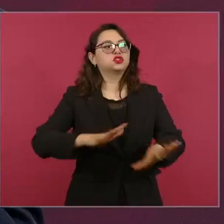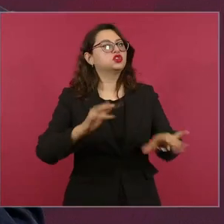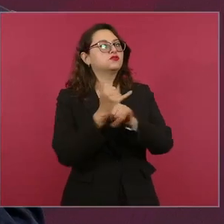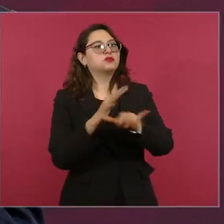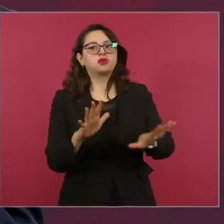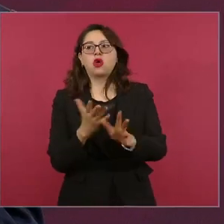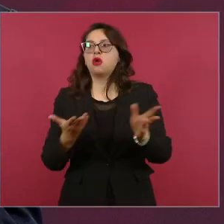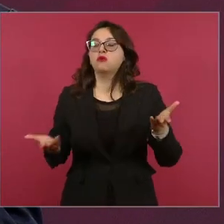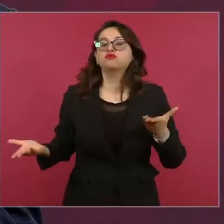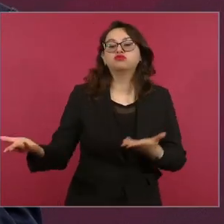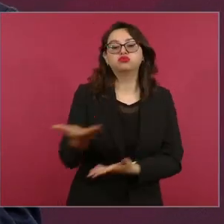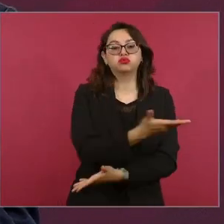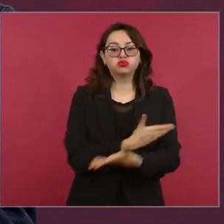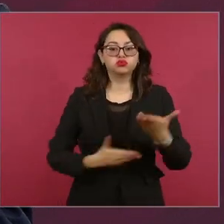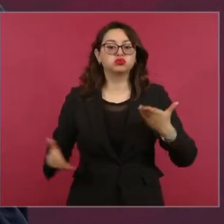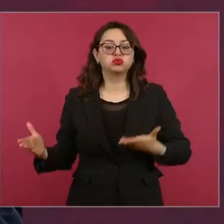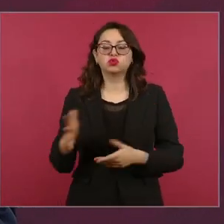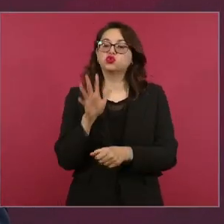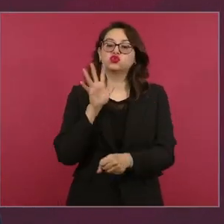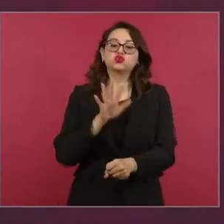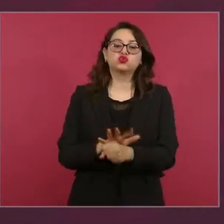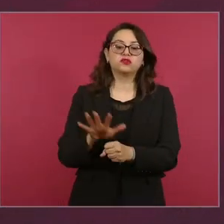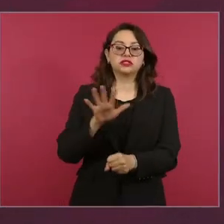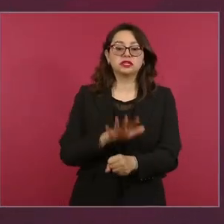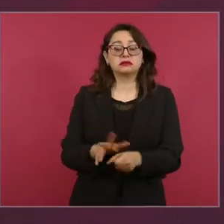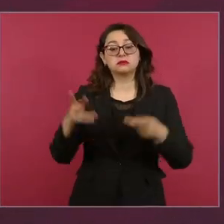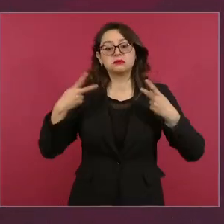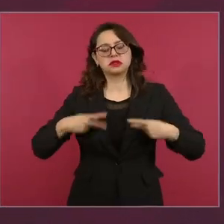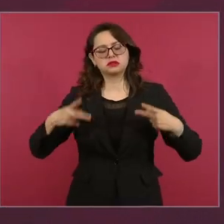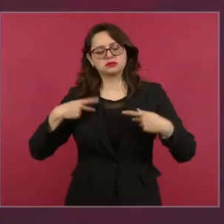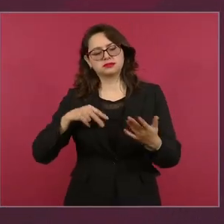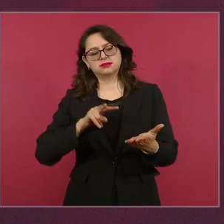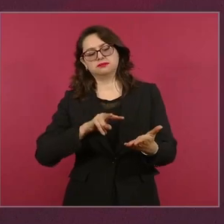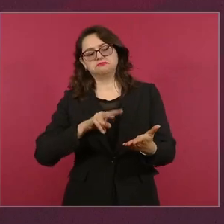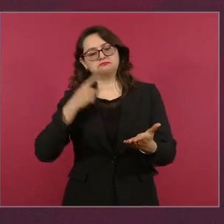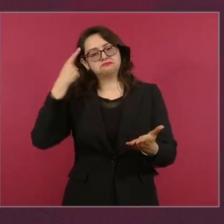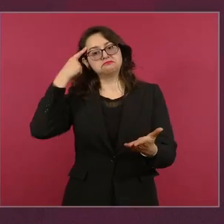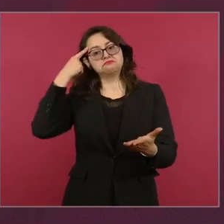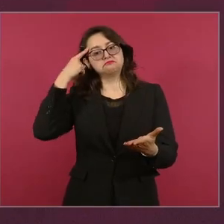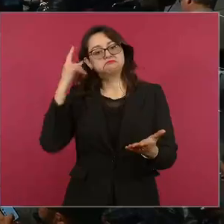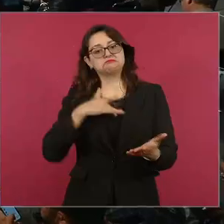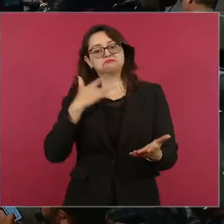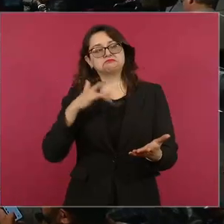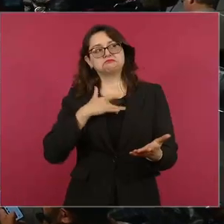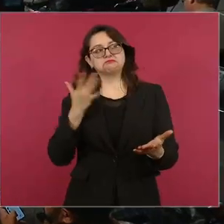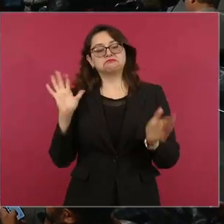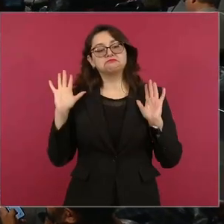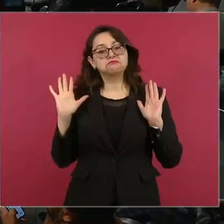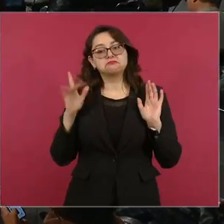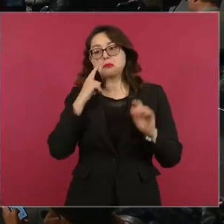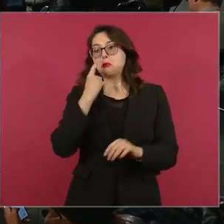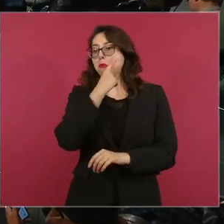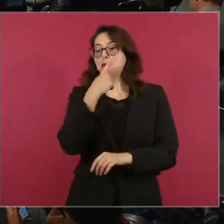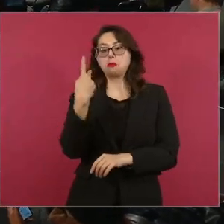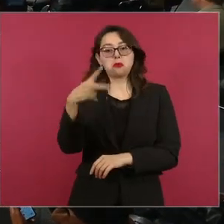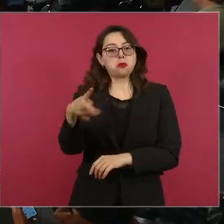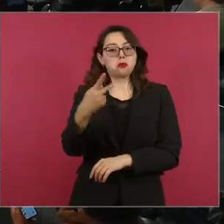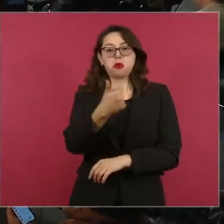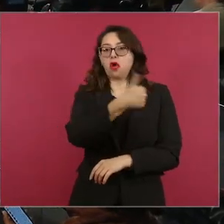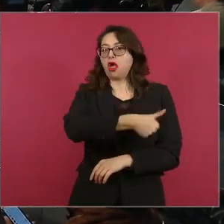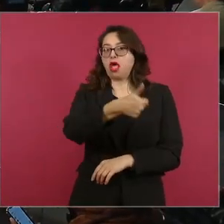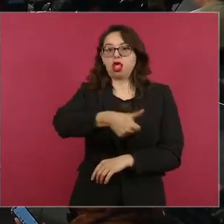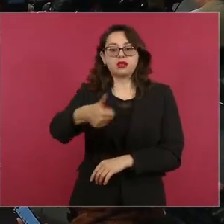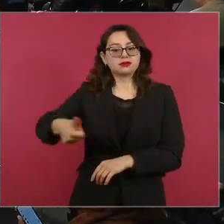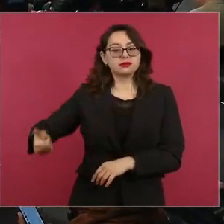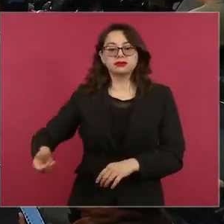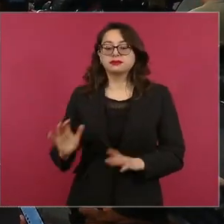Y ya con eso la gente toma conciencia. Gracias. Y ya por último, señor